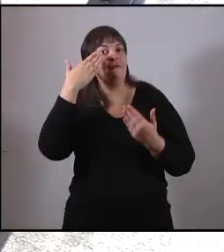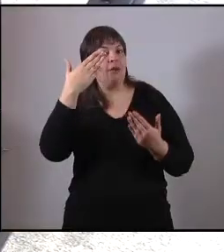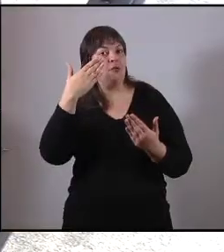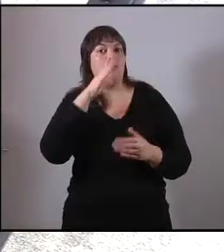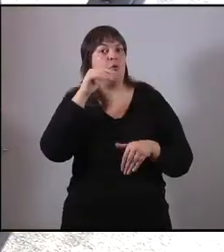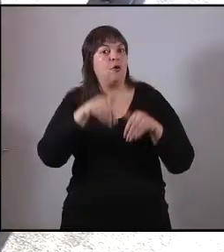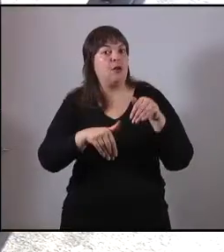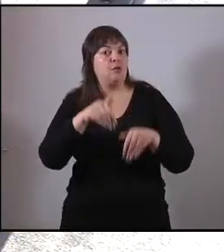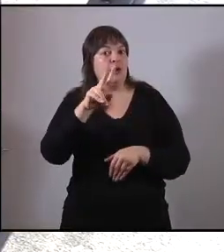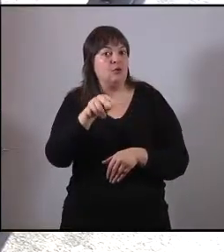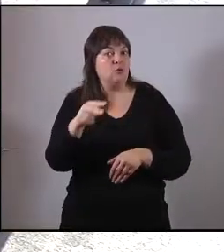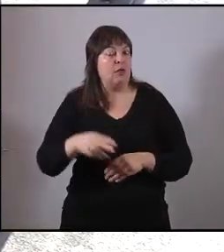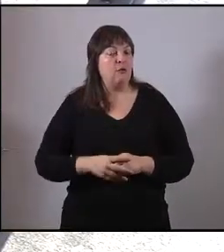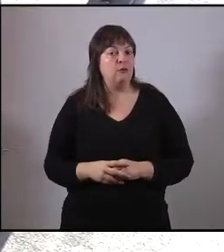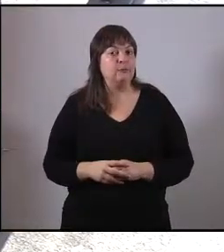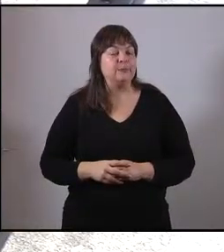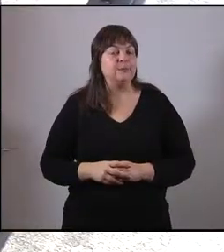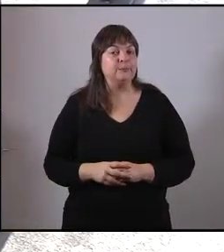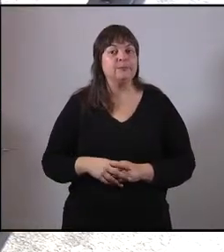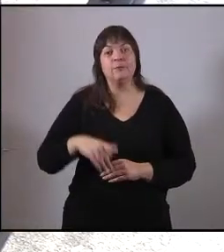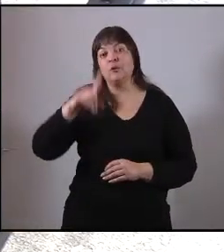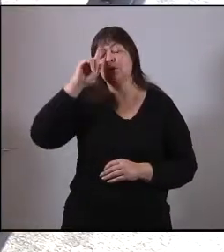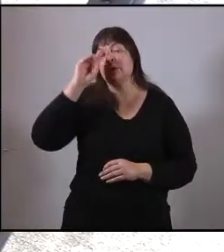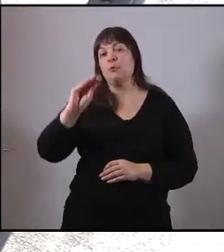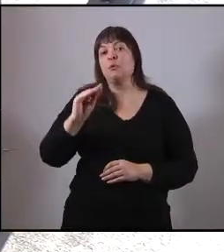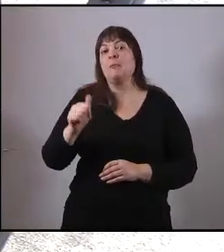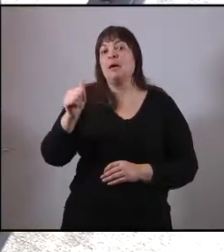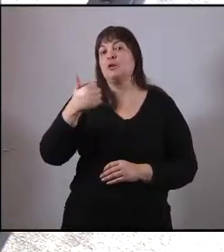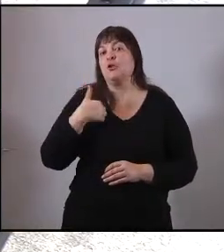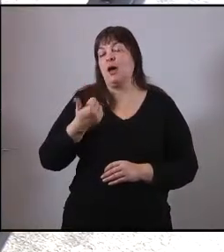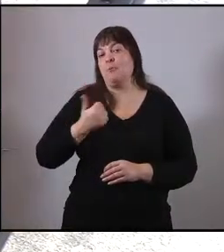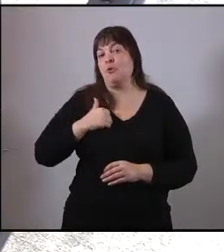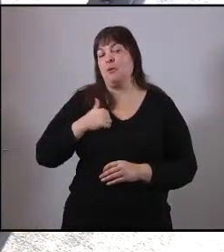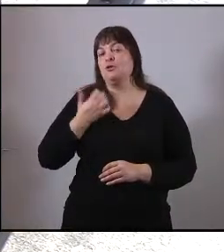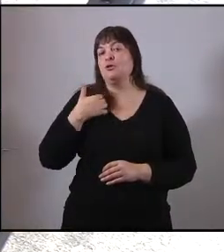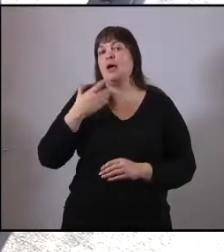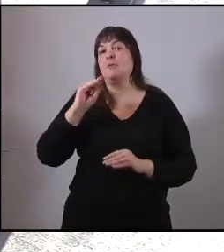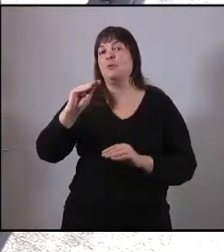electorales y no sé si va a haber alguna pregunta más y ya también aprovecho para hacerle la